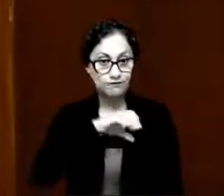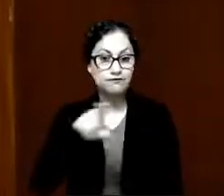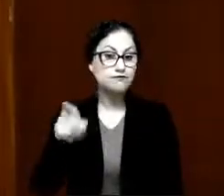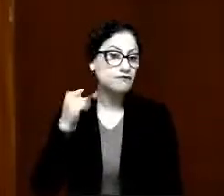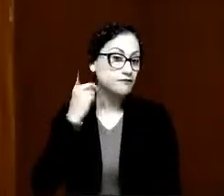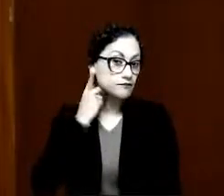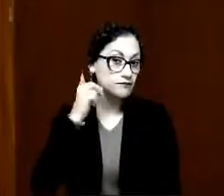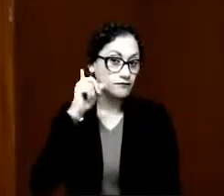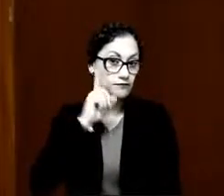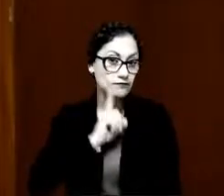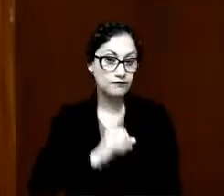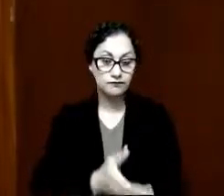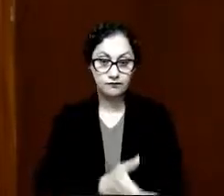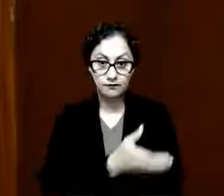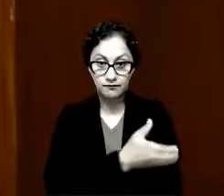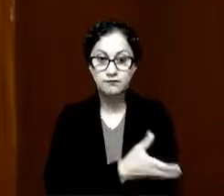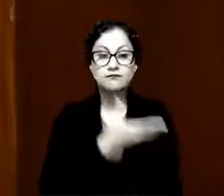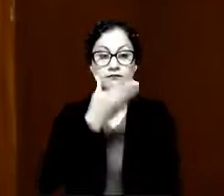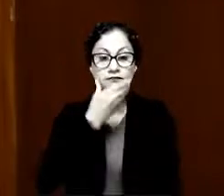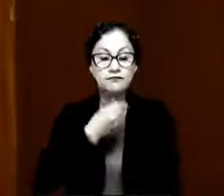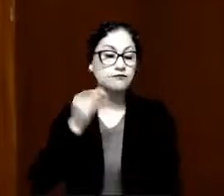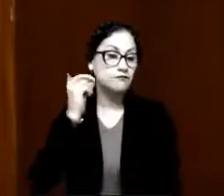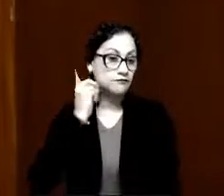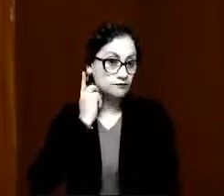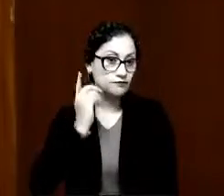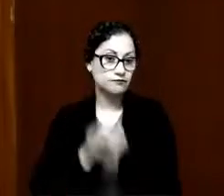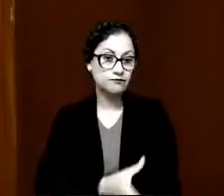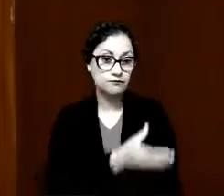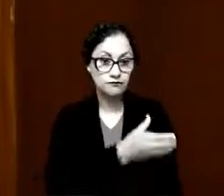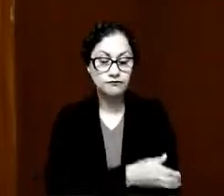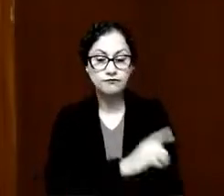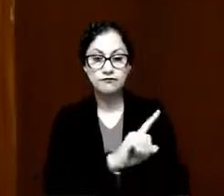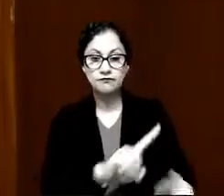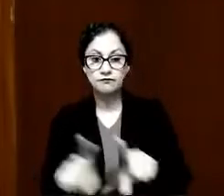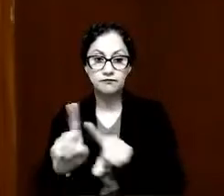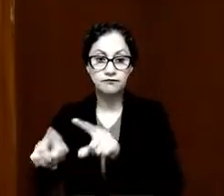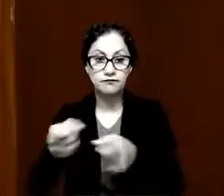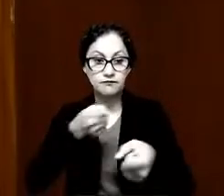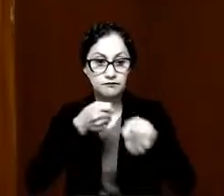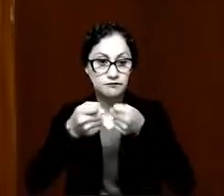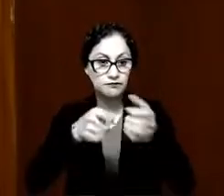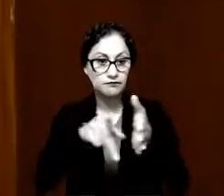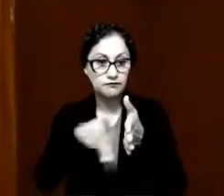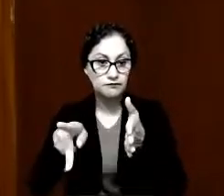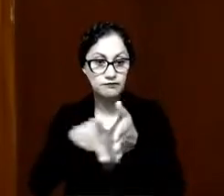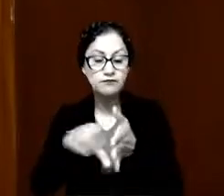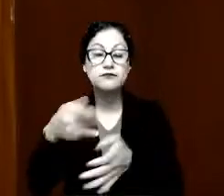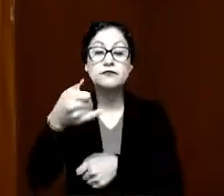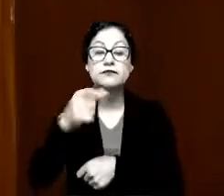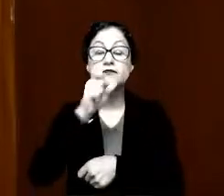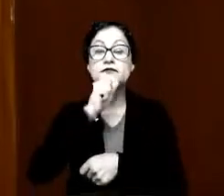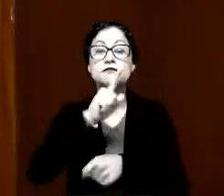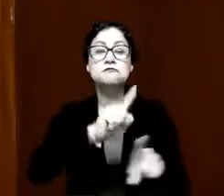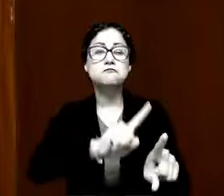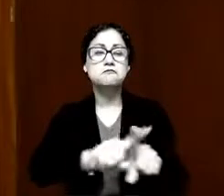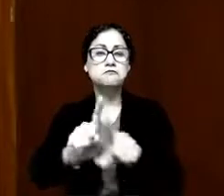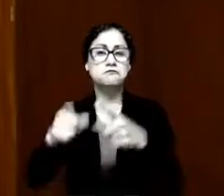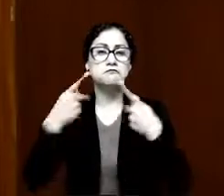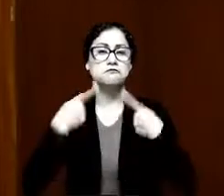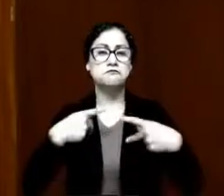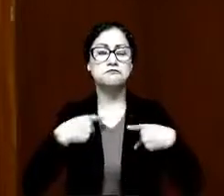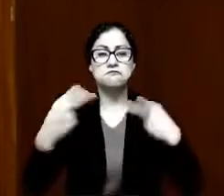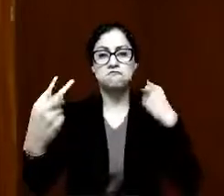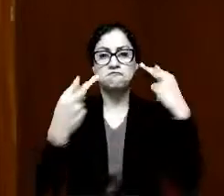diputadas y diputados, a las personas integrantes de los medios de comunicación, así como a la ciudadanía que nos sigue en vivo por las